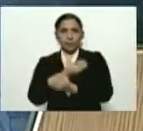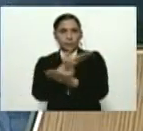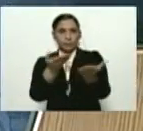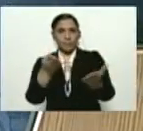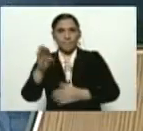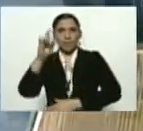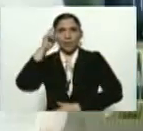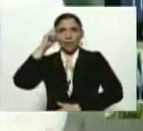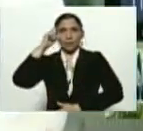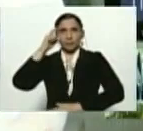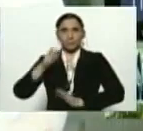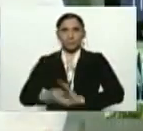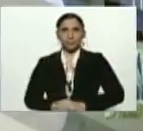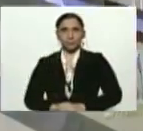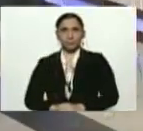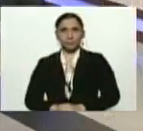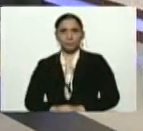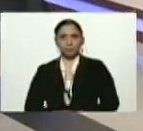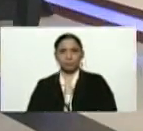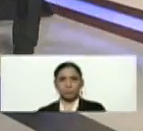Bar.